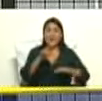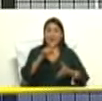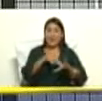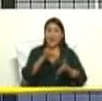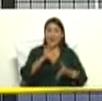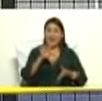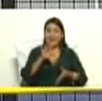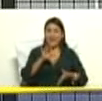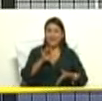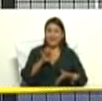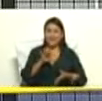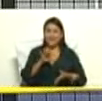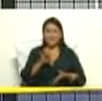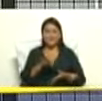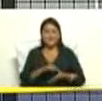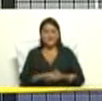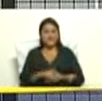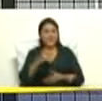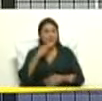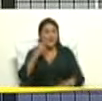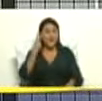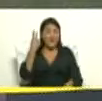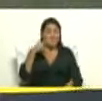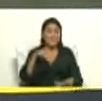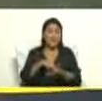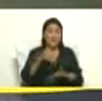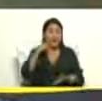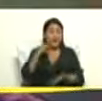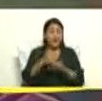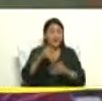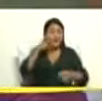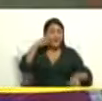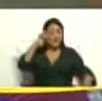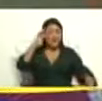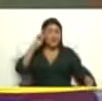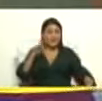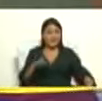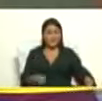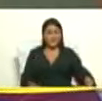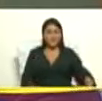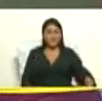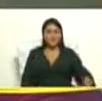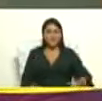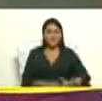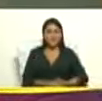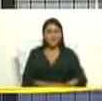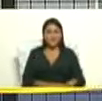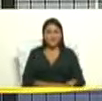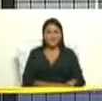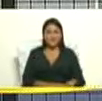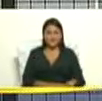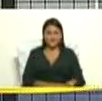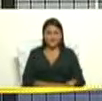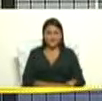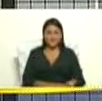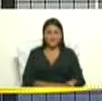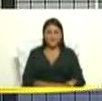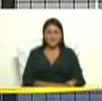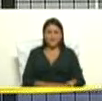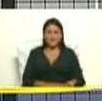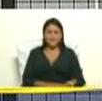que separe la generación joven de primera así es Ese es cómo es que dice Ese es el espíritu